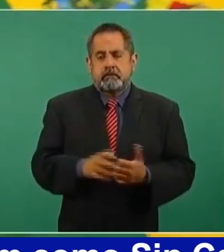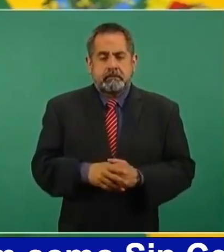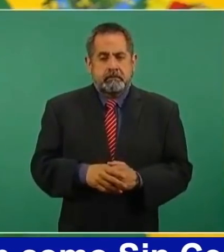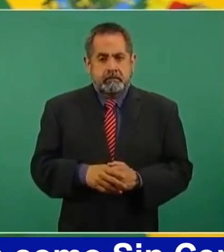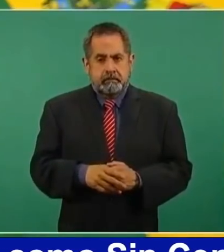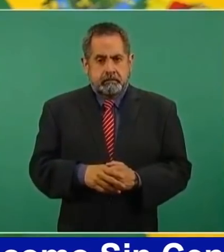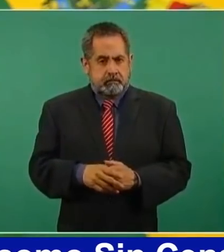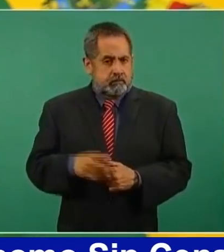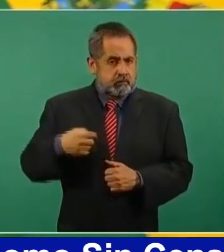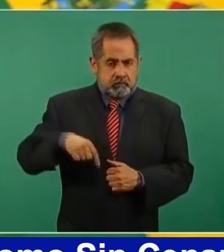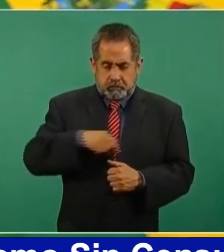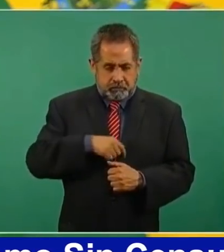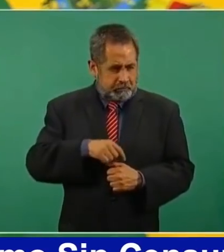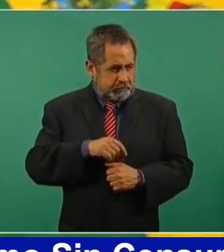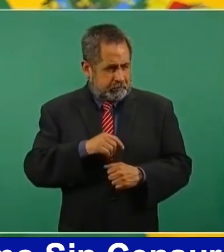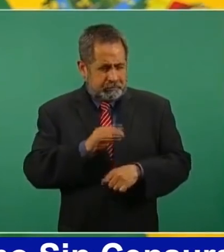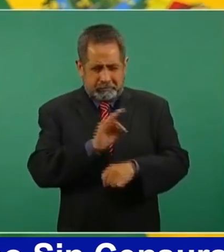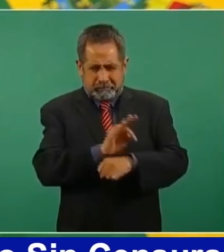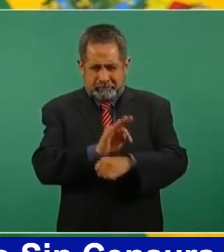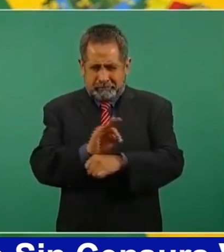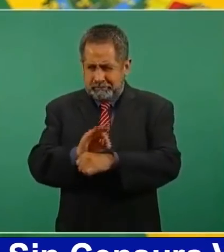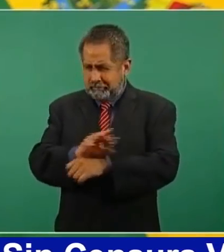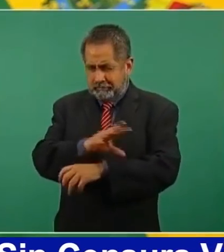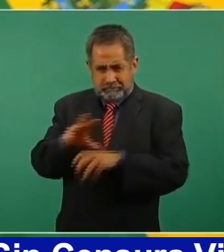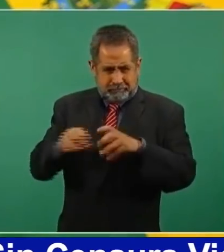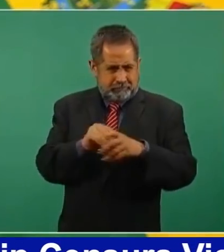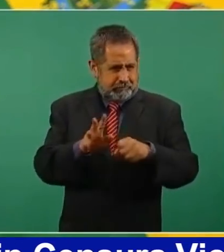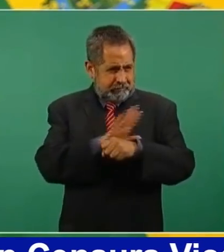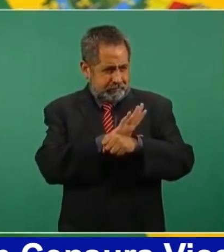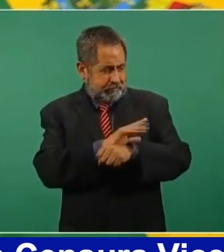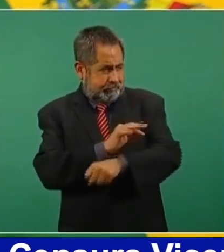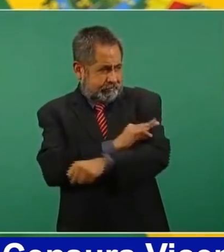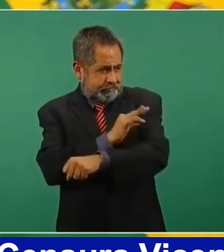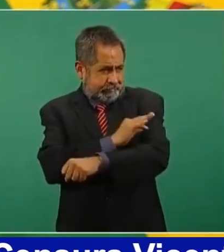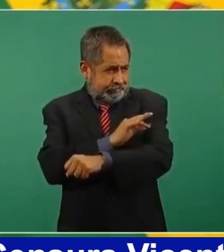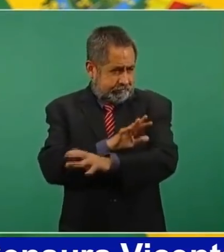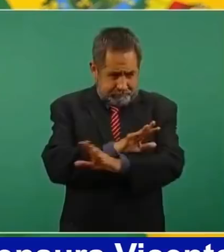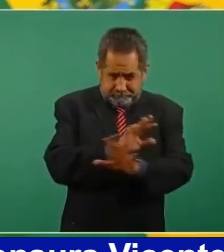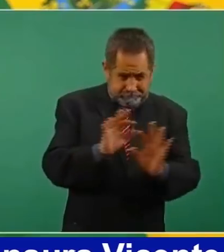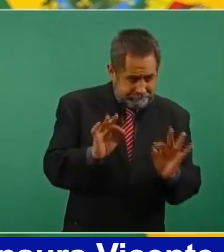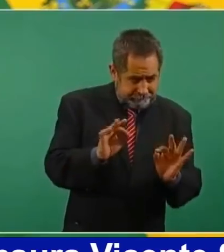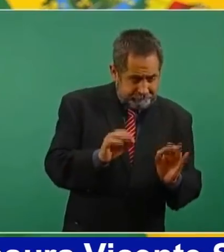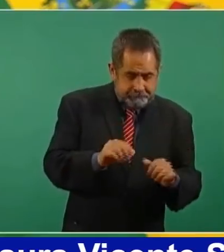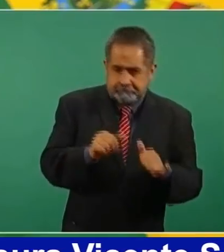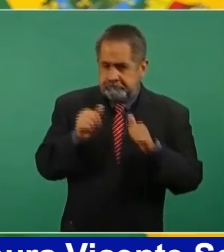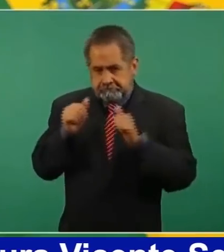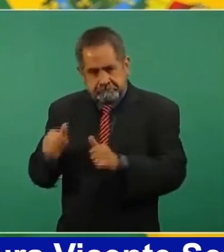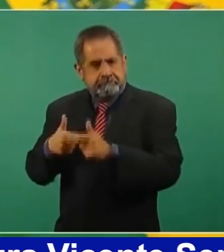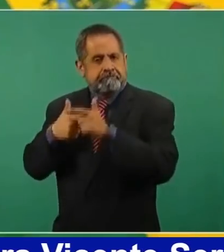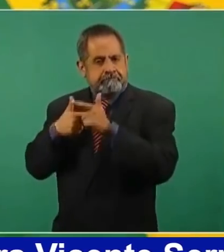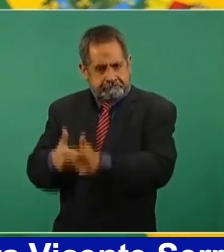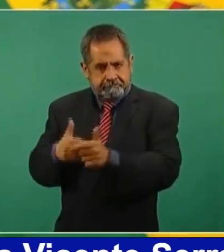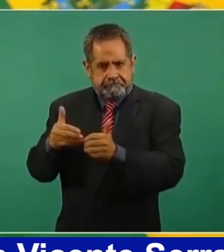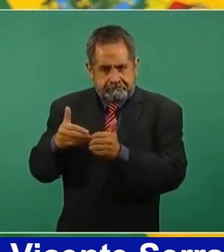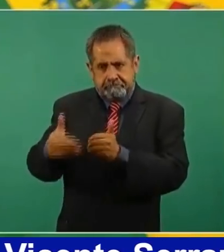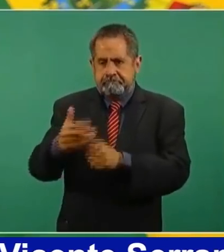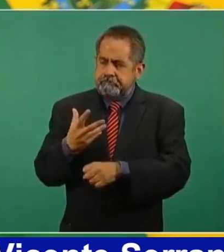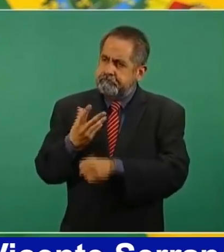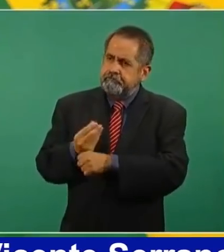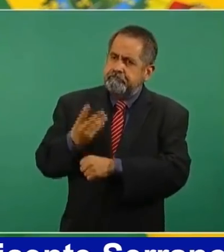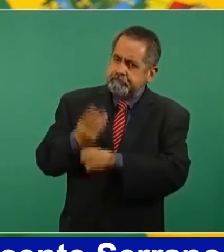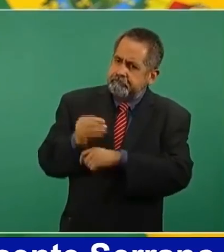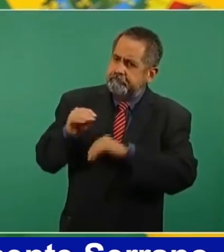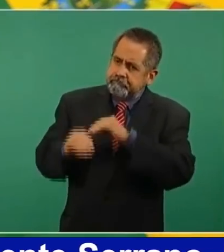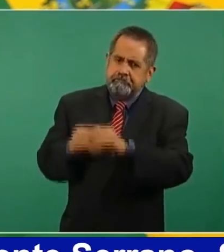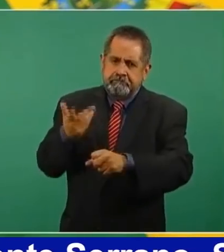terminemos de proteger a nuestra gente con la pandemia y seguir adelante en el plan